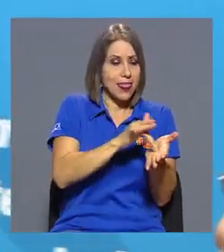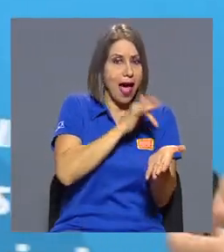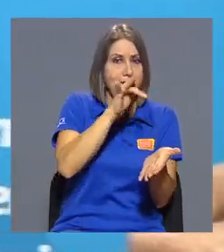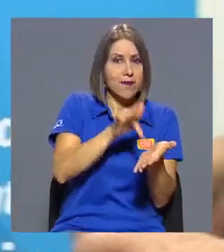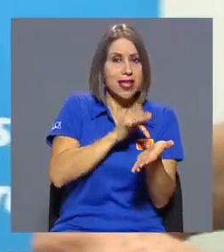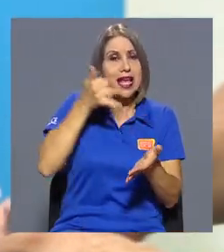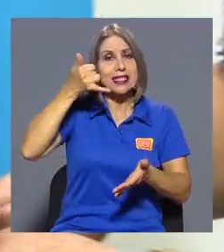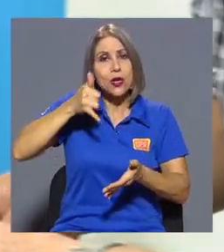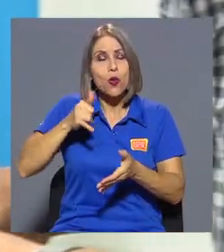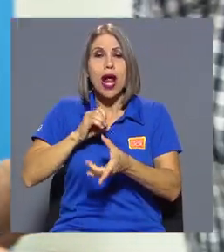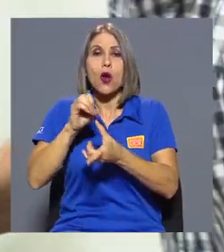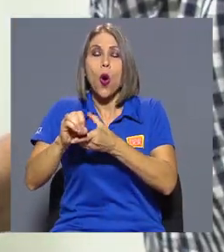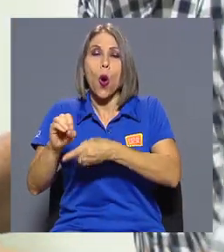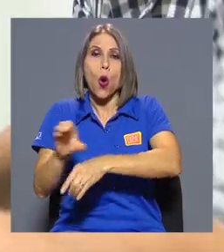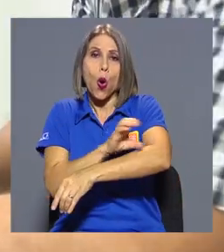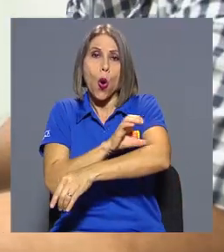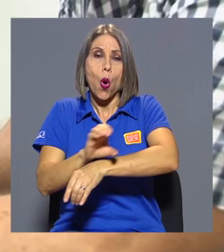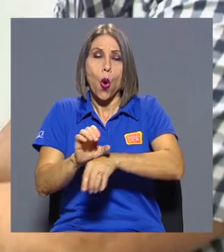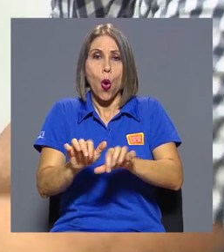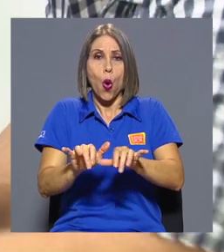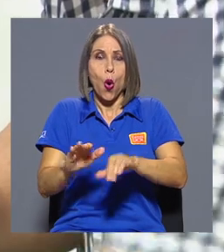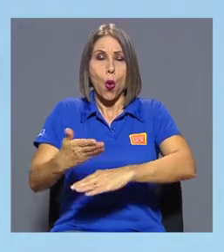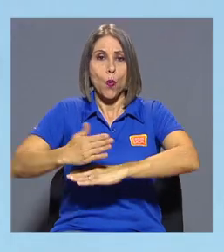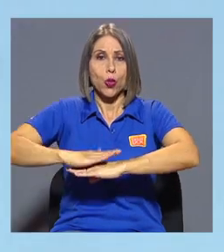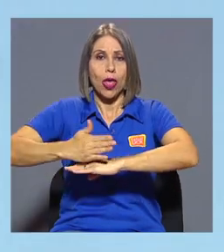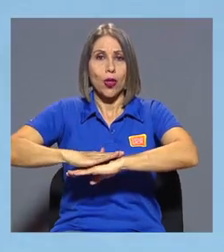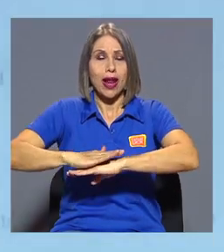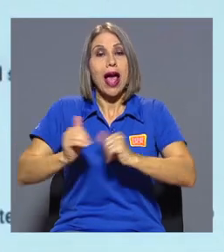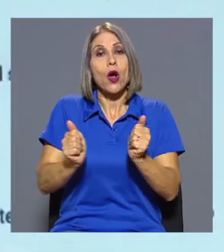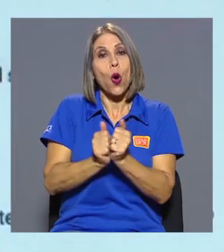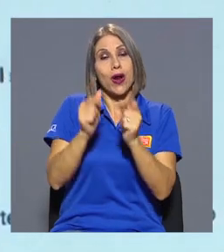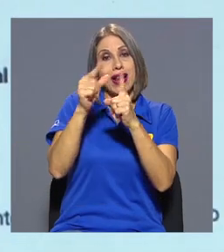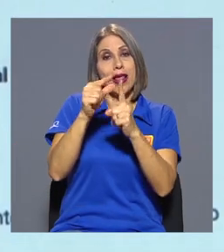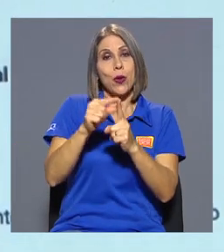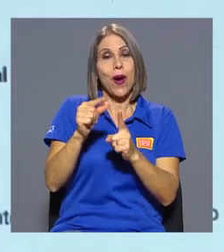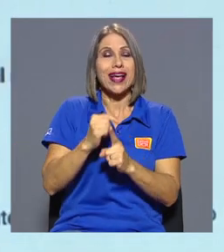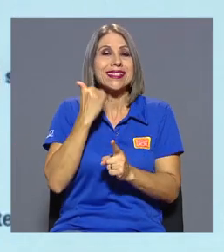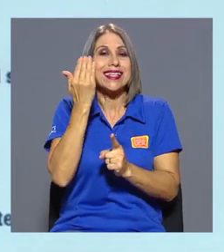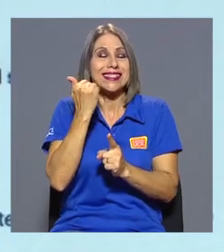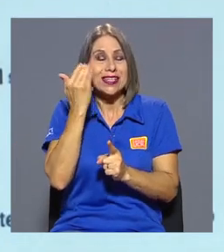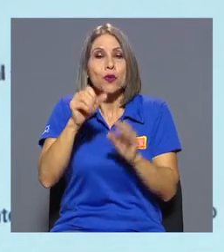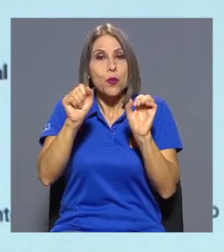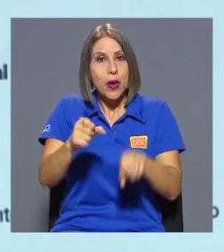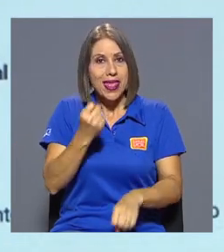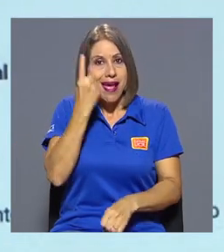tableta, teléfono celular o computadora. Presenta un lenguaje sencillo y comprensible.